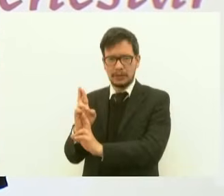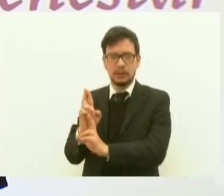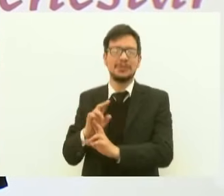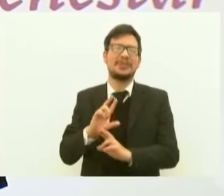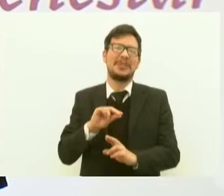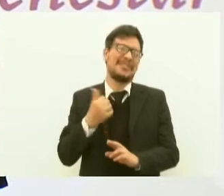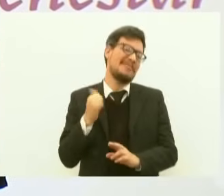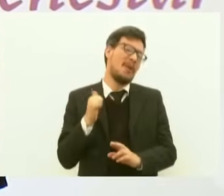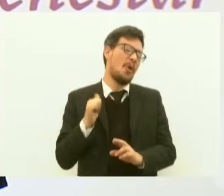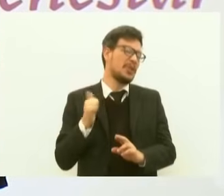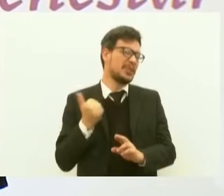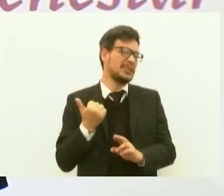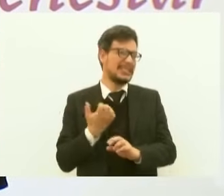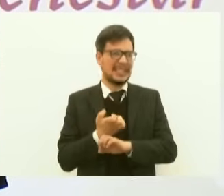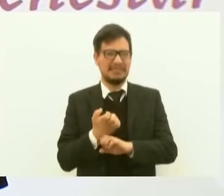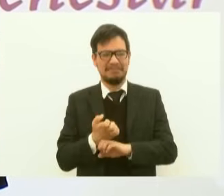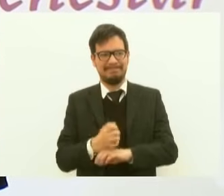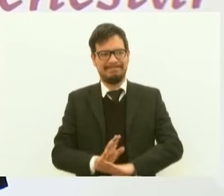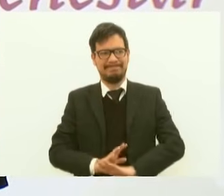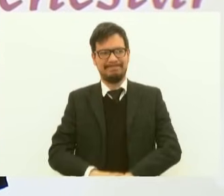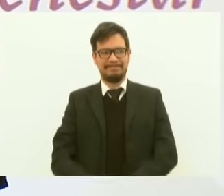otros.